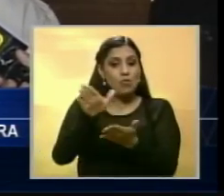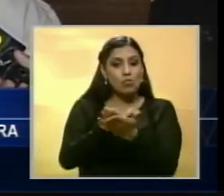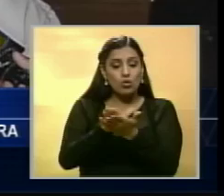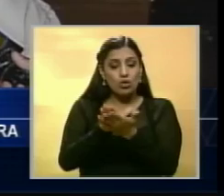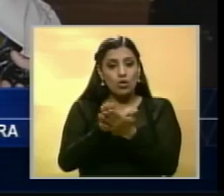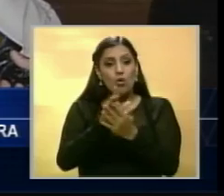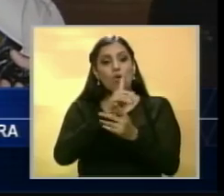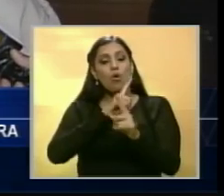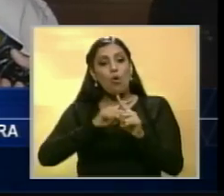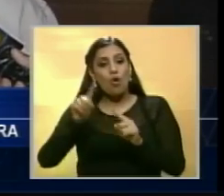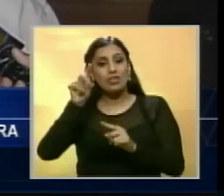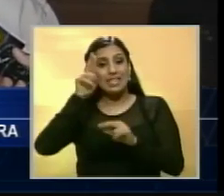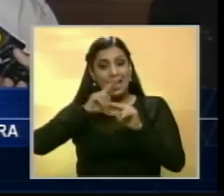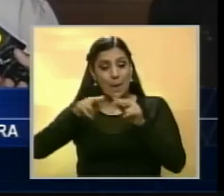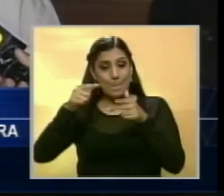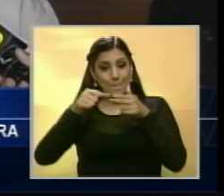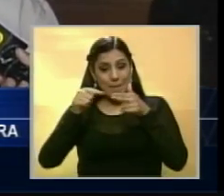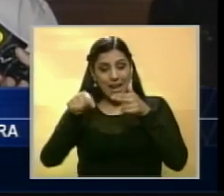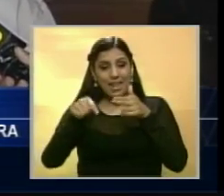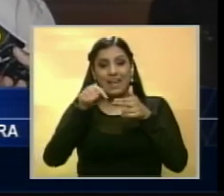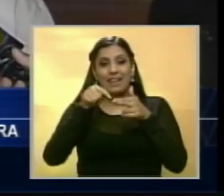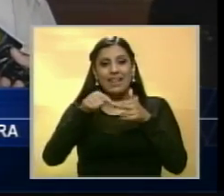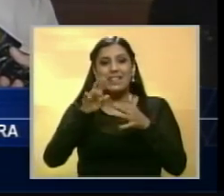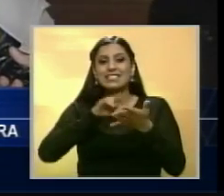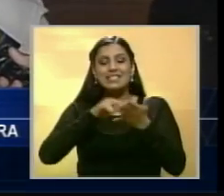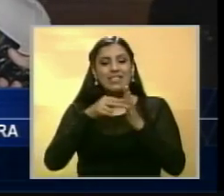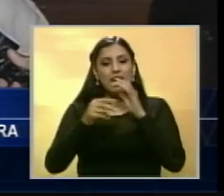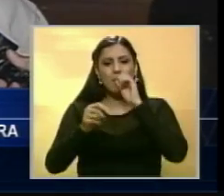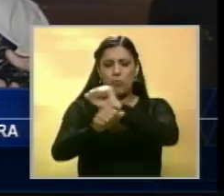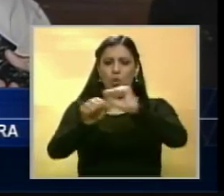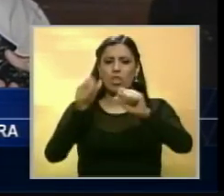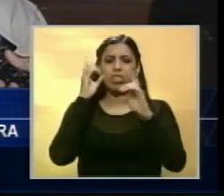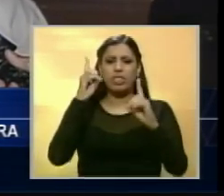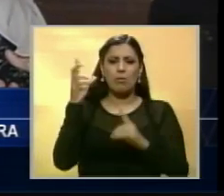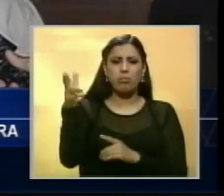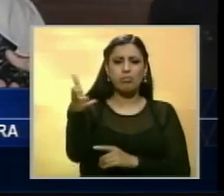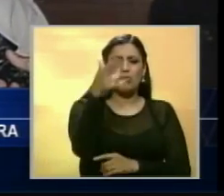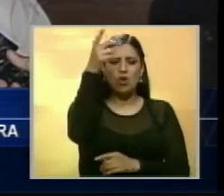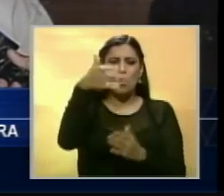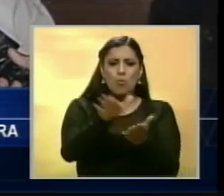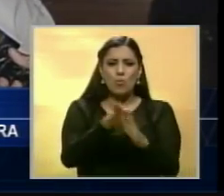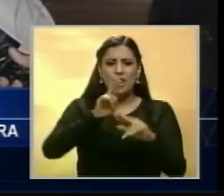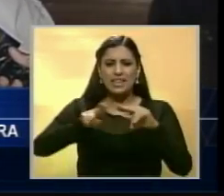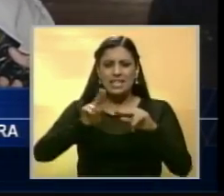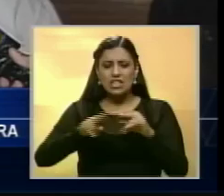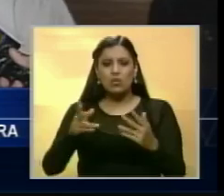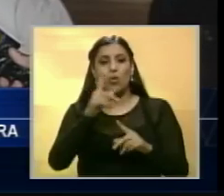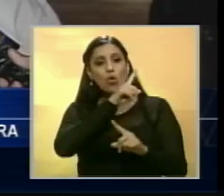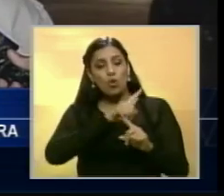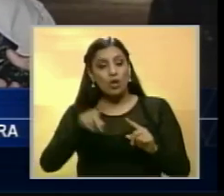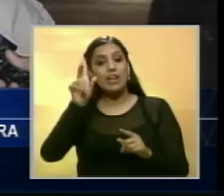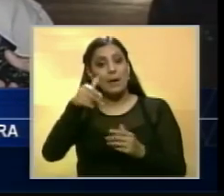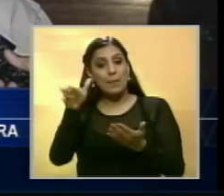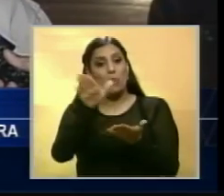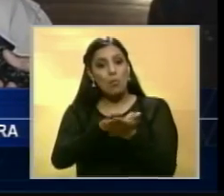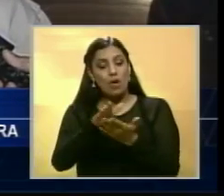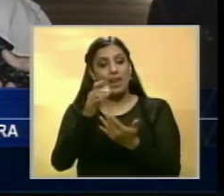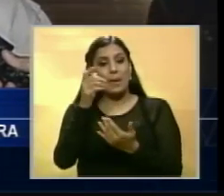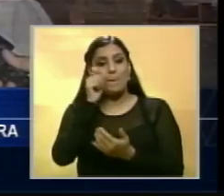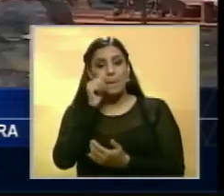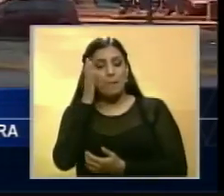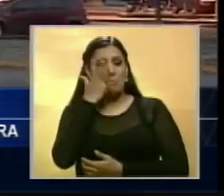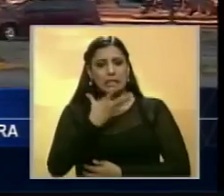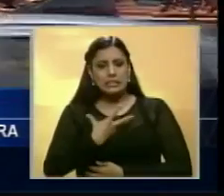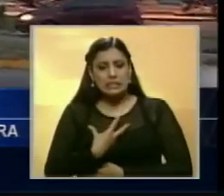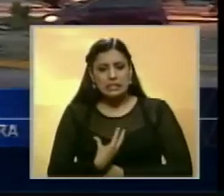no, sino que esa bala prácticamente fue una granada fragmentaria, donde muere un niño pero también muere la esperanza de un padre, de una